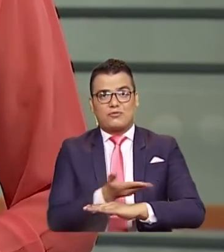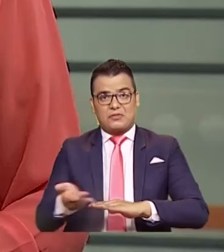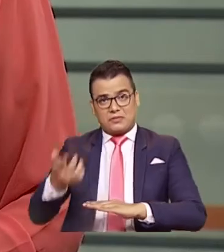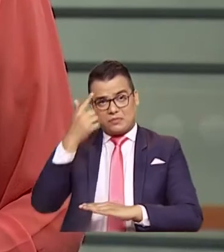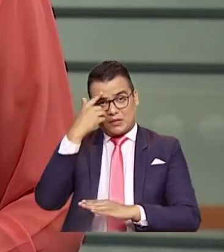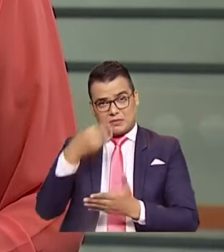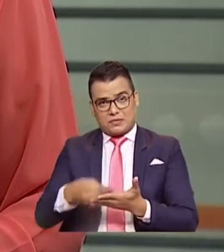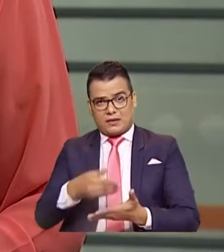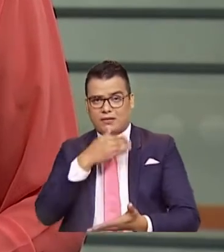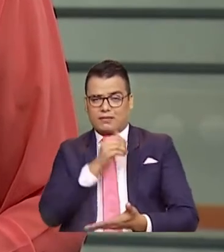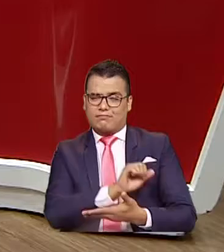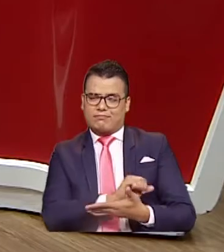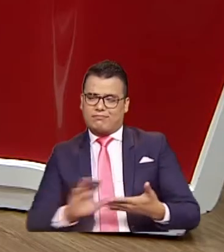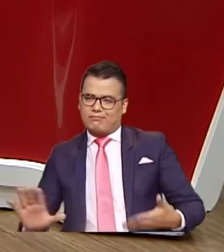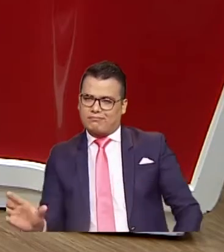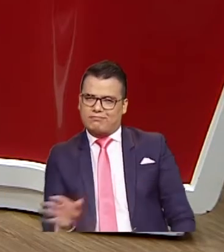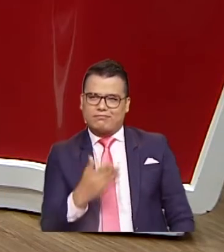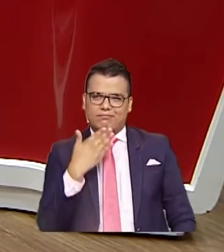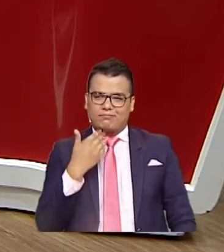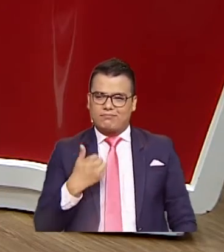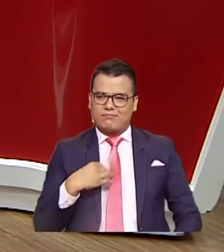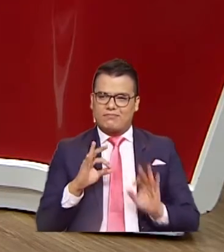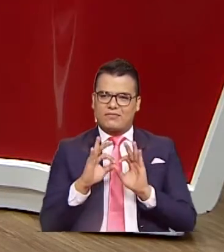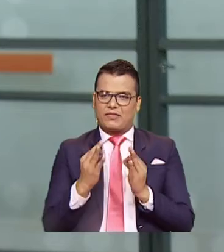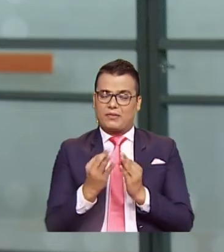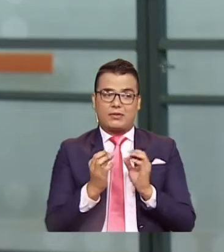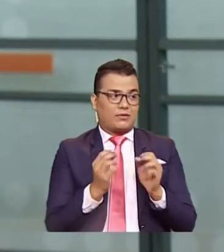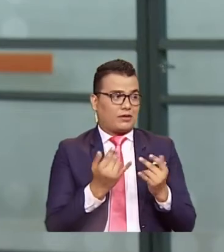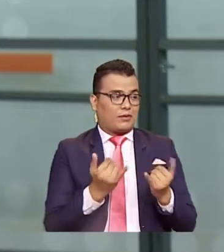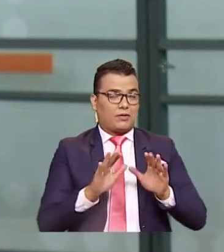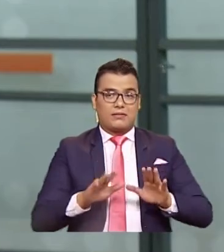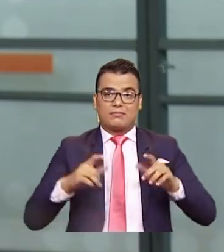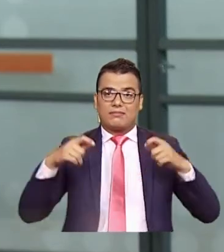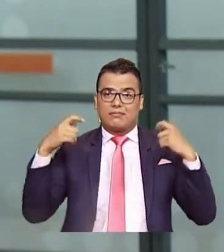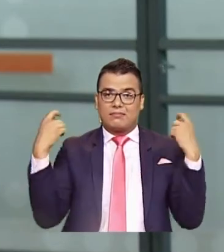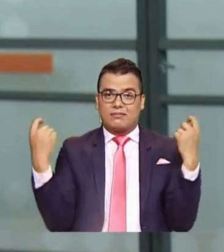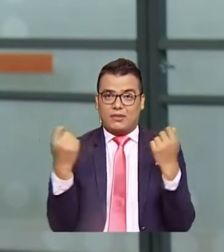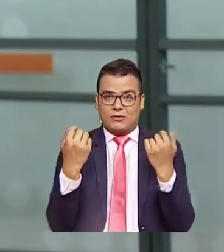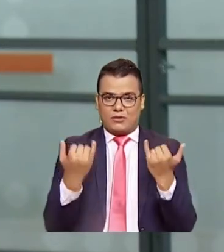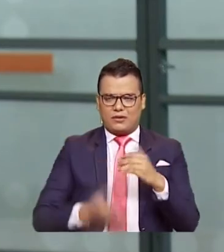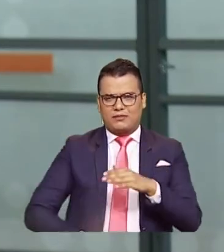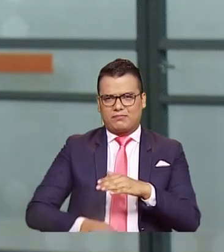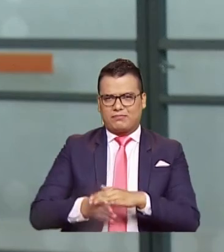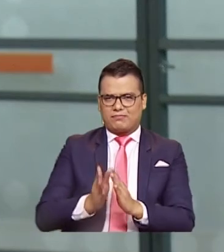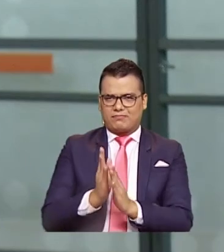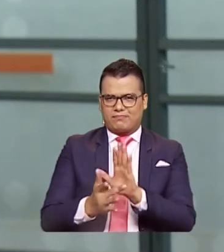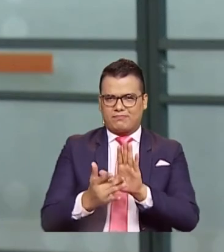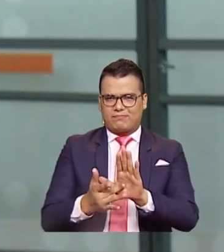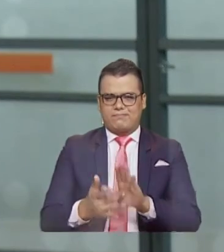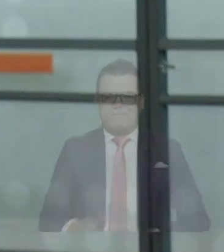para que la disfruten en familia muy bien vamos a una pausa que en telepacífico noticias ya continuamos más cerca de arriba